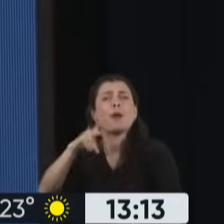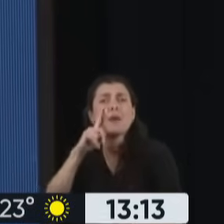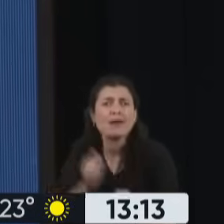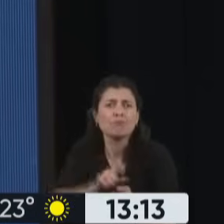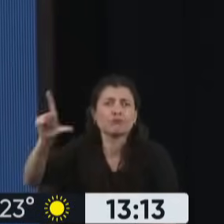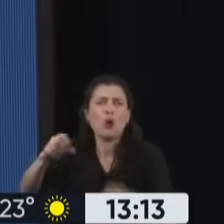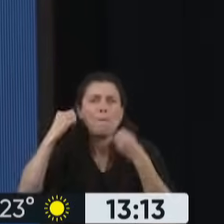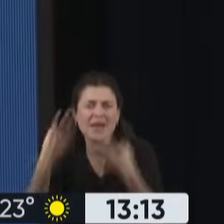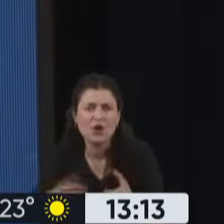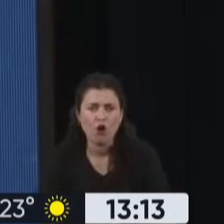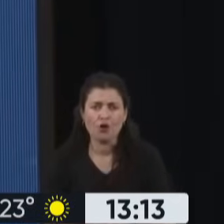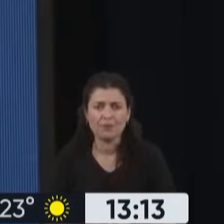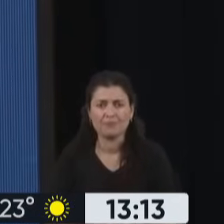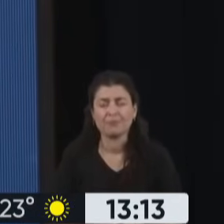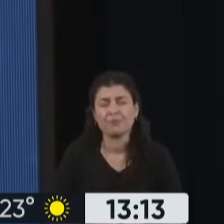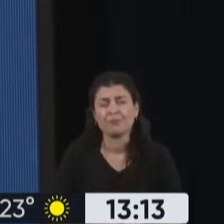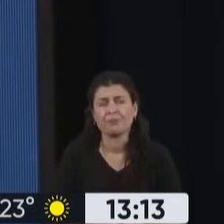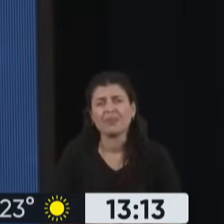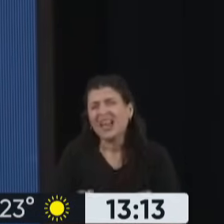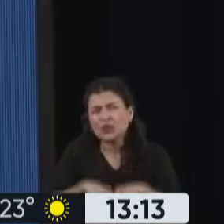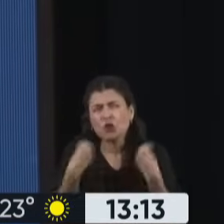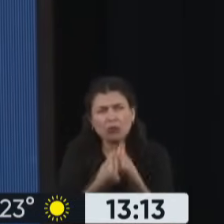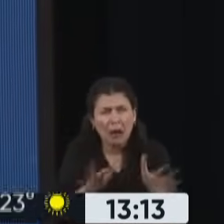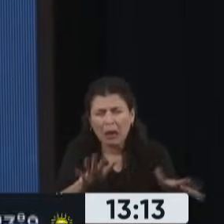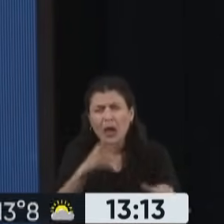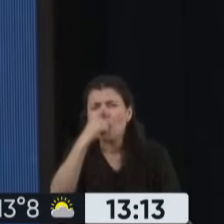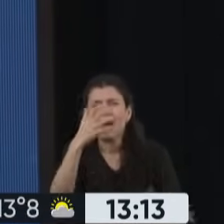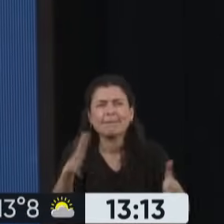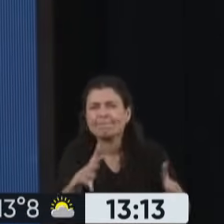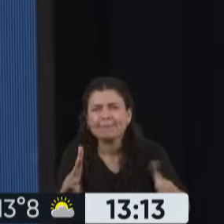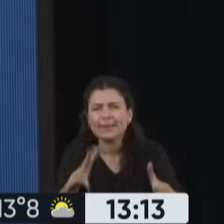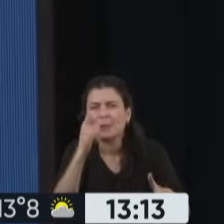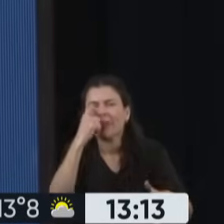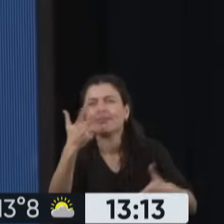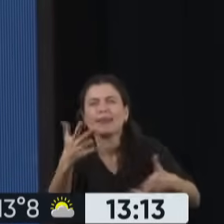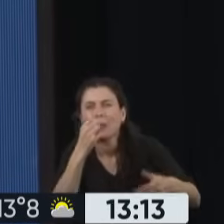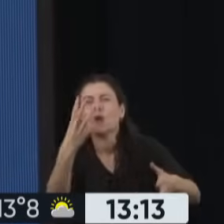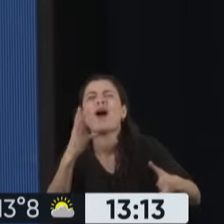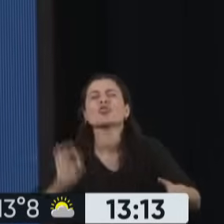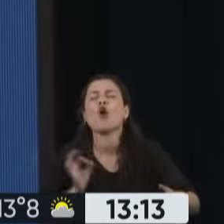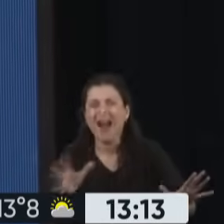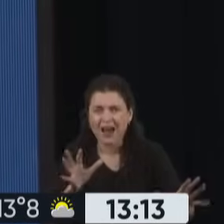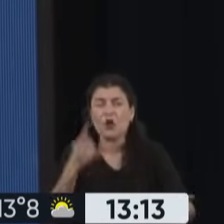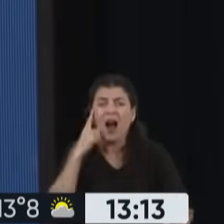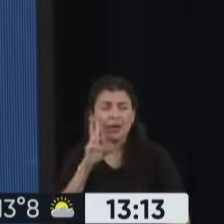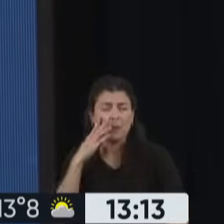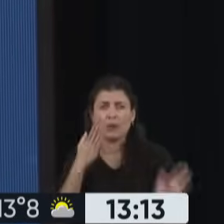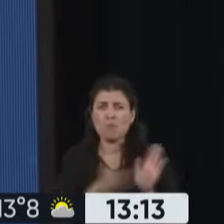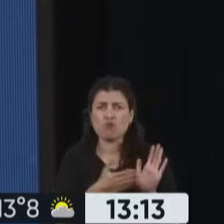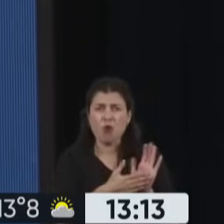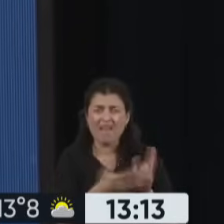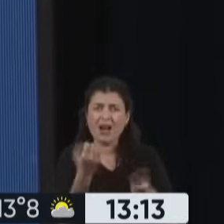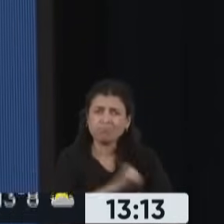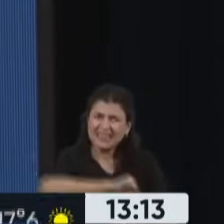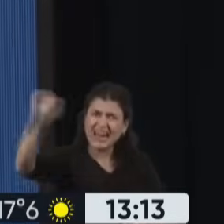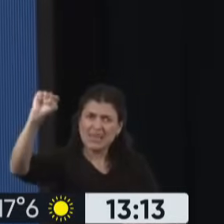números, estamos en 20 y pico de años. O sea, ¿qué es lo que uno ve? Es que la tasa de crecimiento además se acelera. Es decir, el